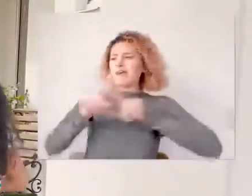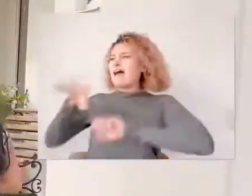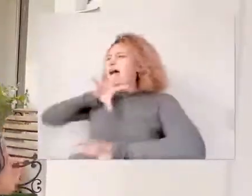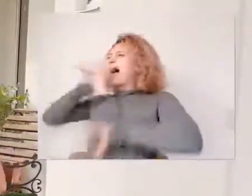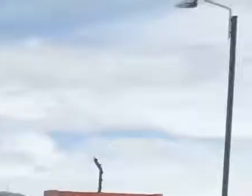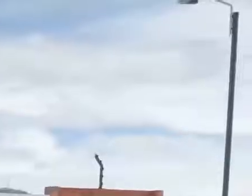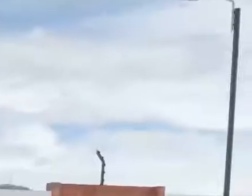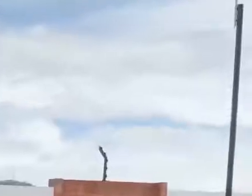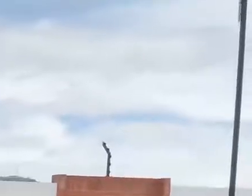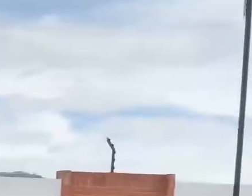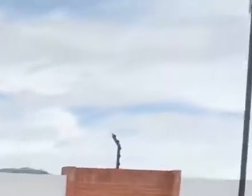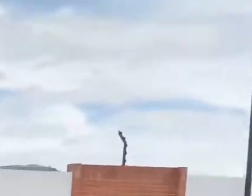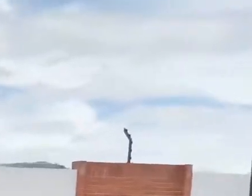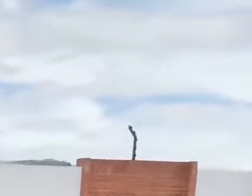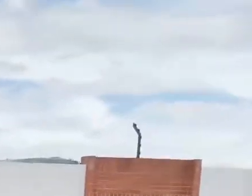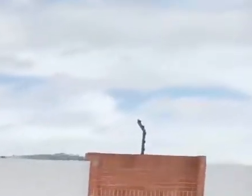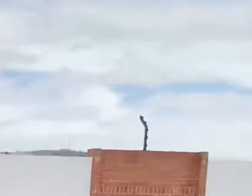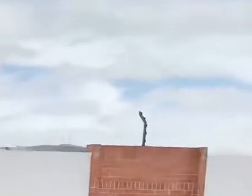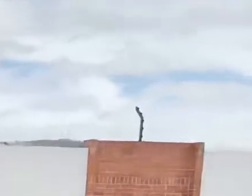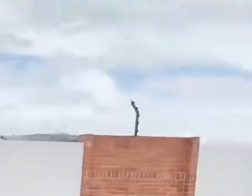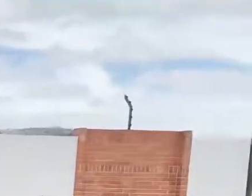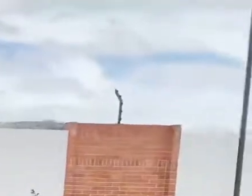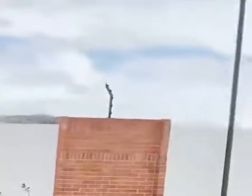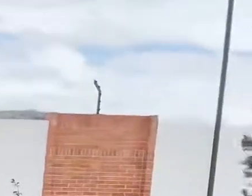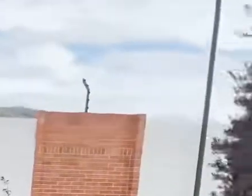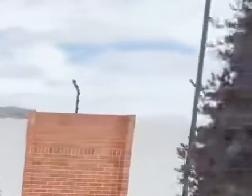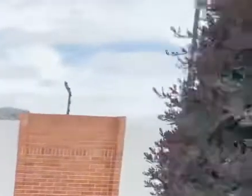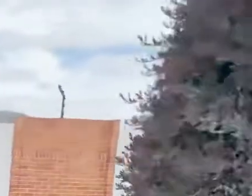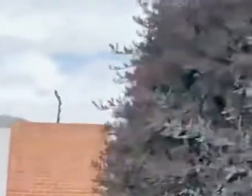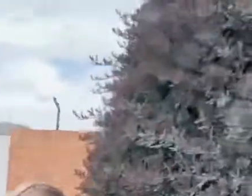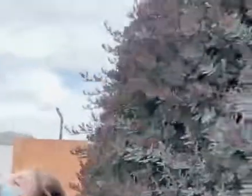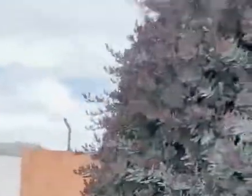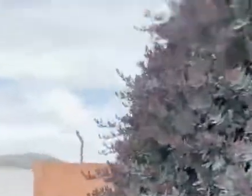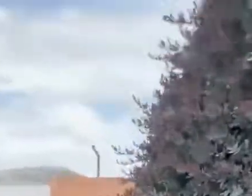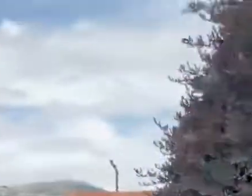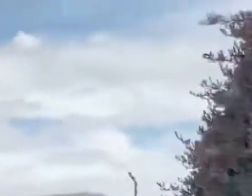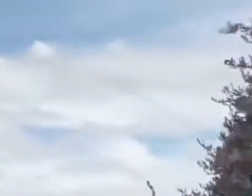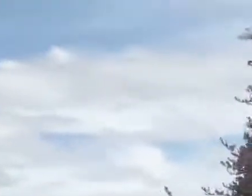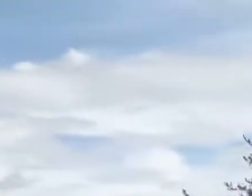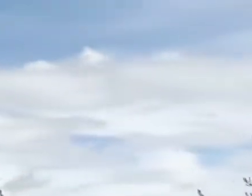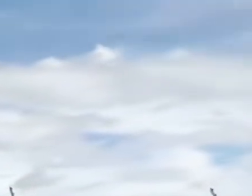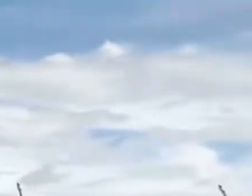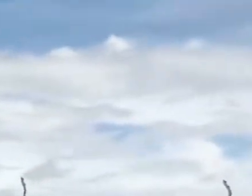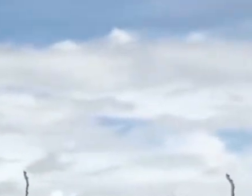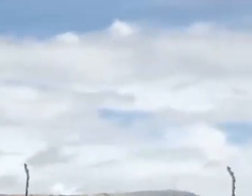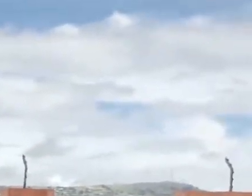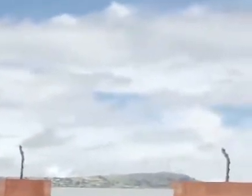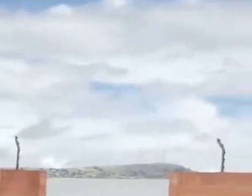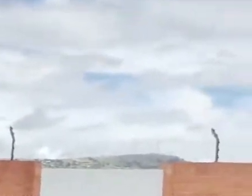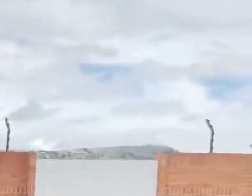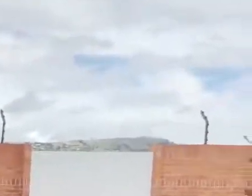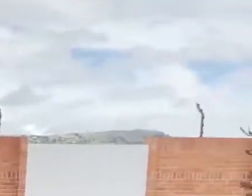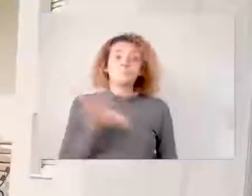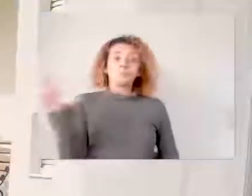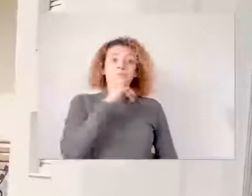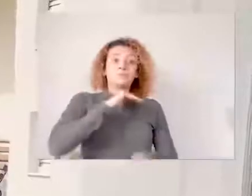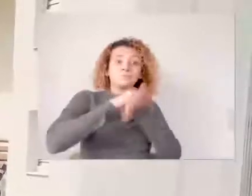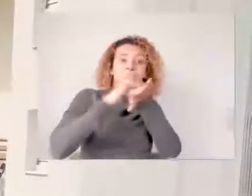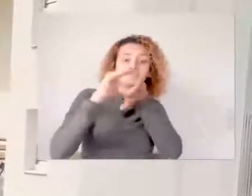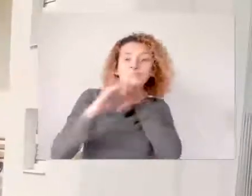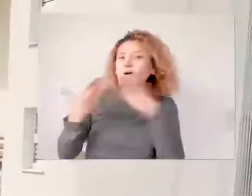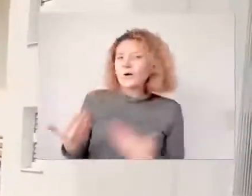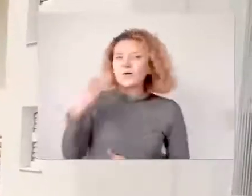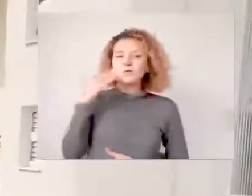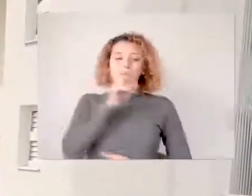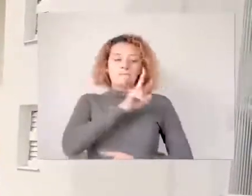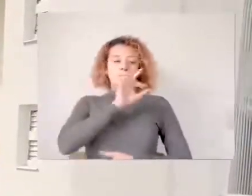el respeto. Queremos cambiar los gritos y la violencia por juego y una crianza amorosa. Los invitamos a que